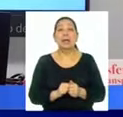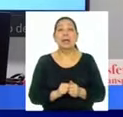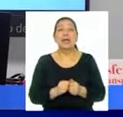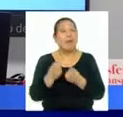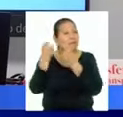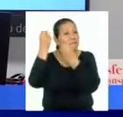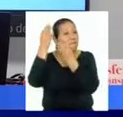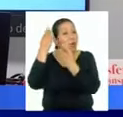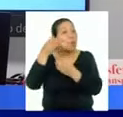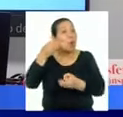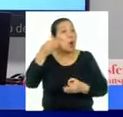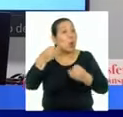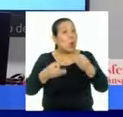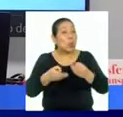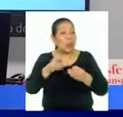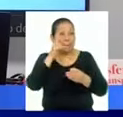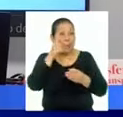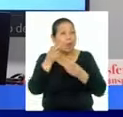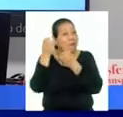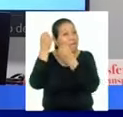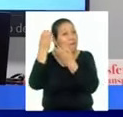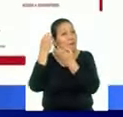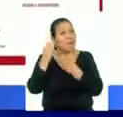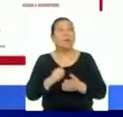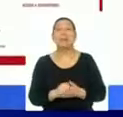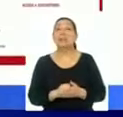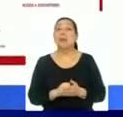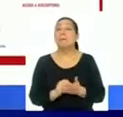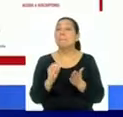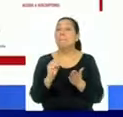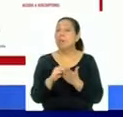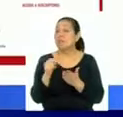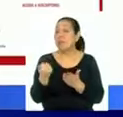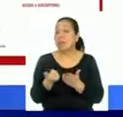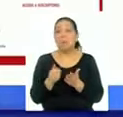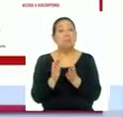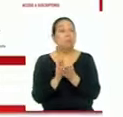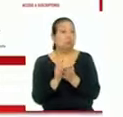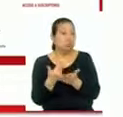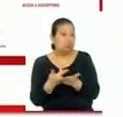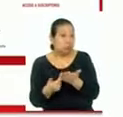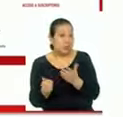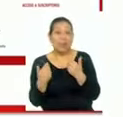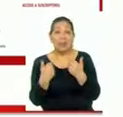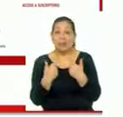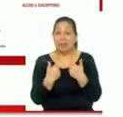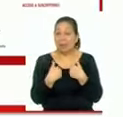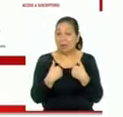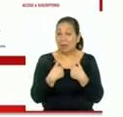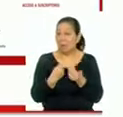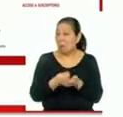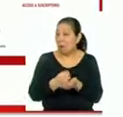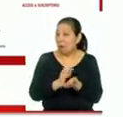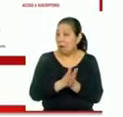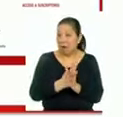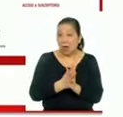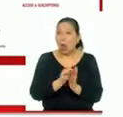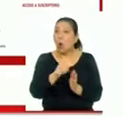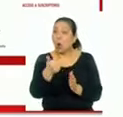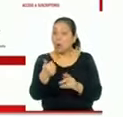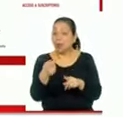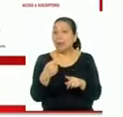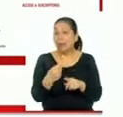de información jurídica, sistema peruano de información jurídica, más ágil, más amigable. Tiene una parte gratuita y tiene otra